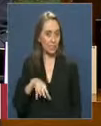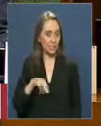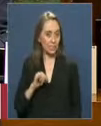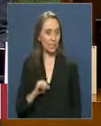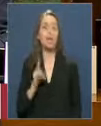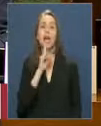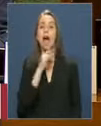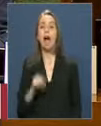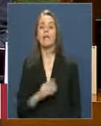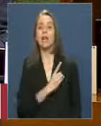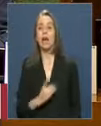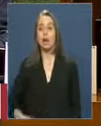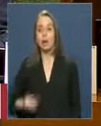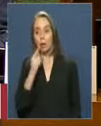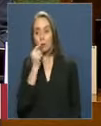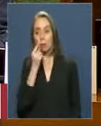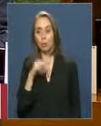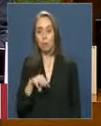Y finalmente, diputado Cosme Mellado.